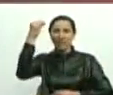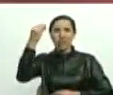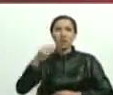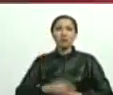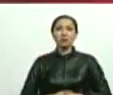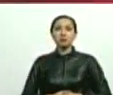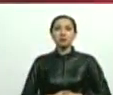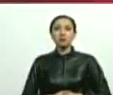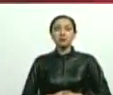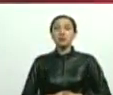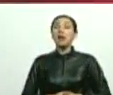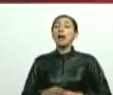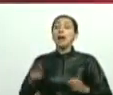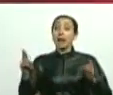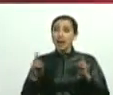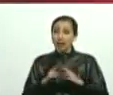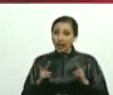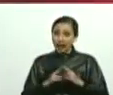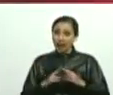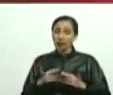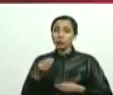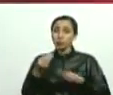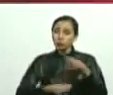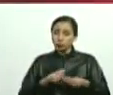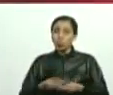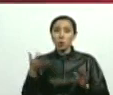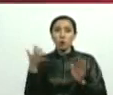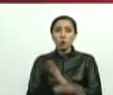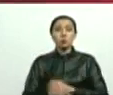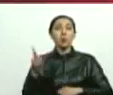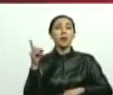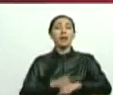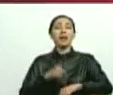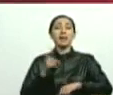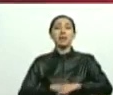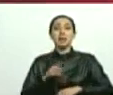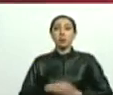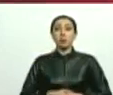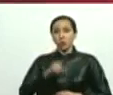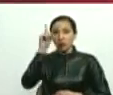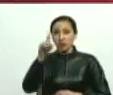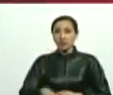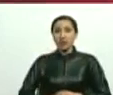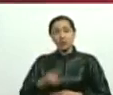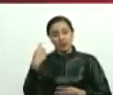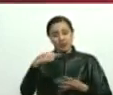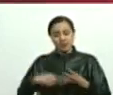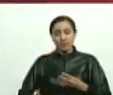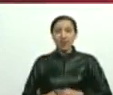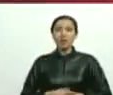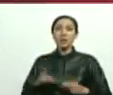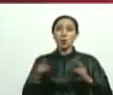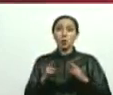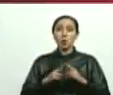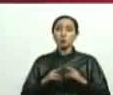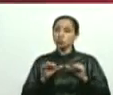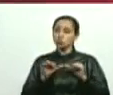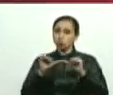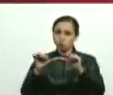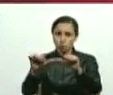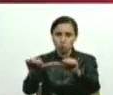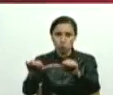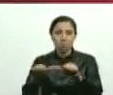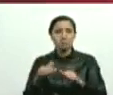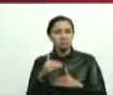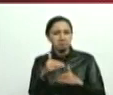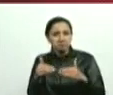Cosas que ya se conocen, se conocieron en su momento, y cosas que no se han conocido, que se mantienen todavía en el secreto